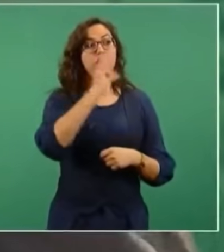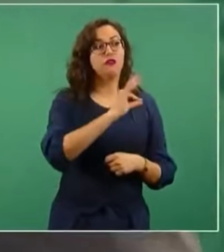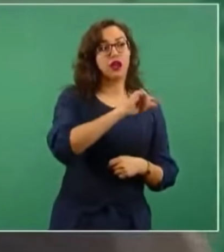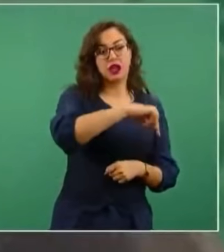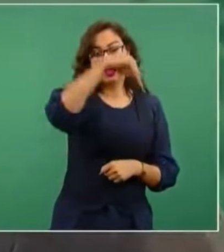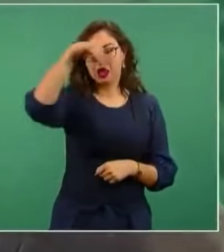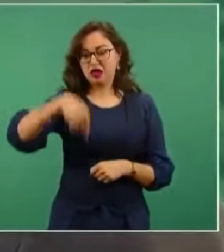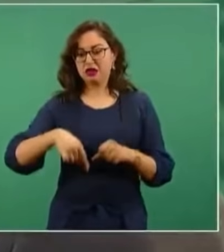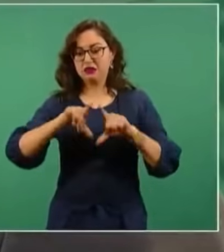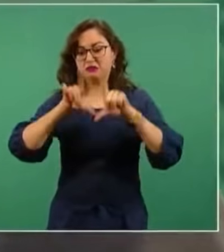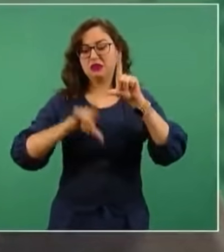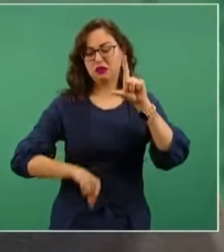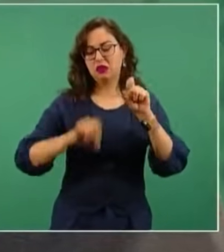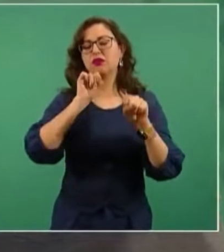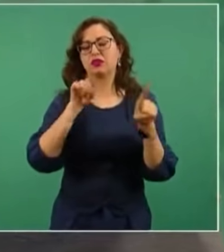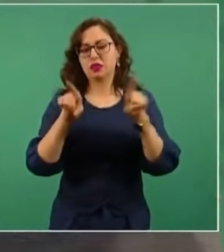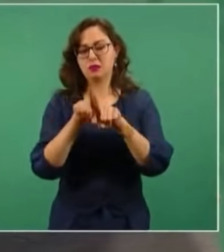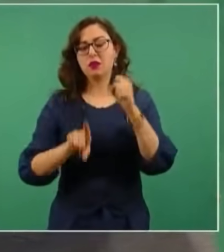en 5 días